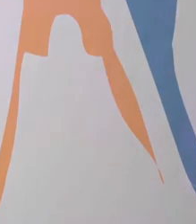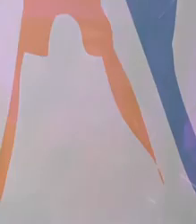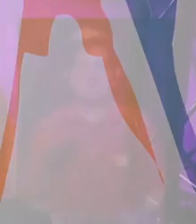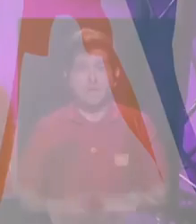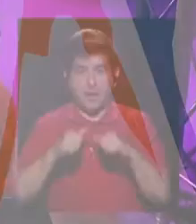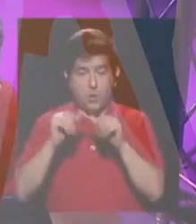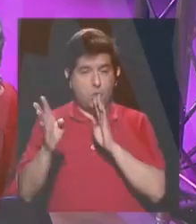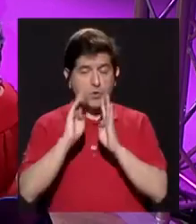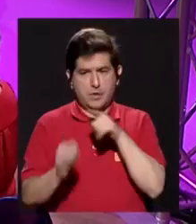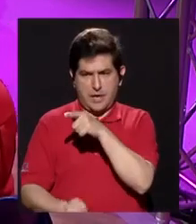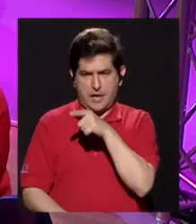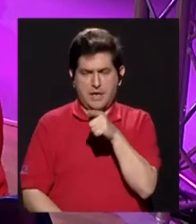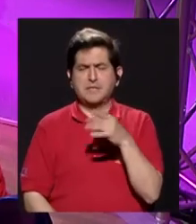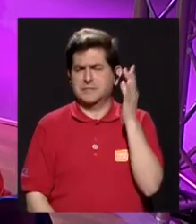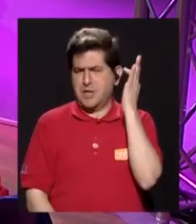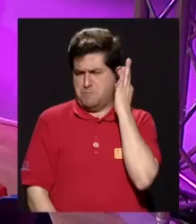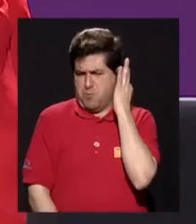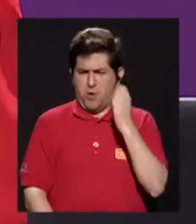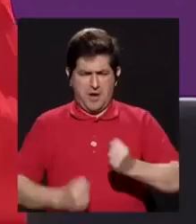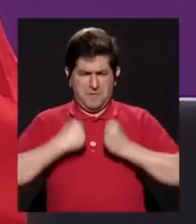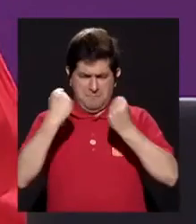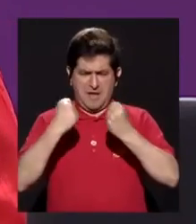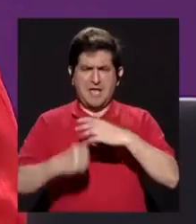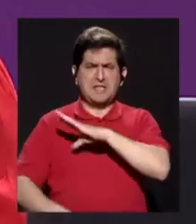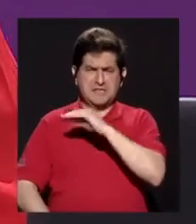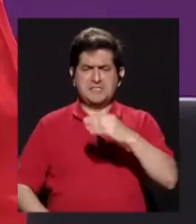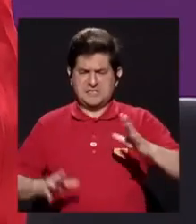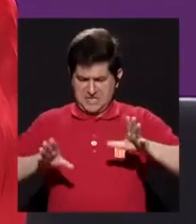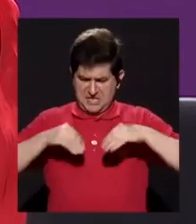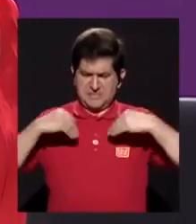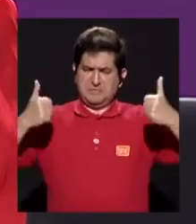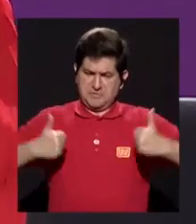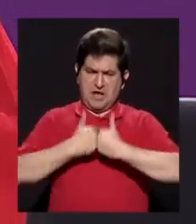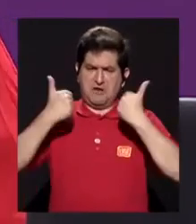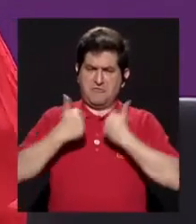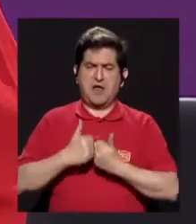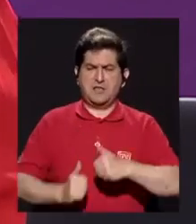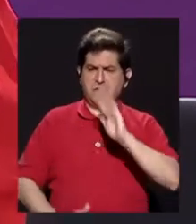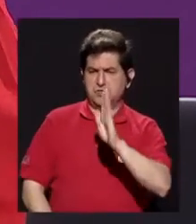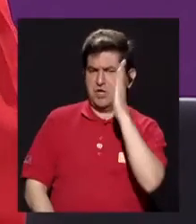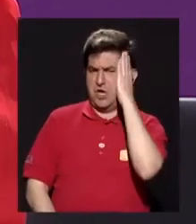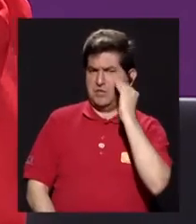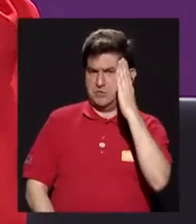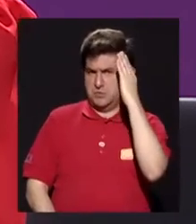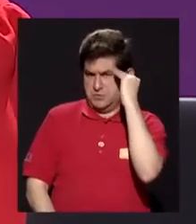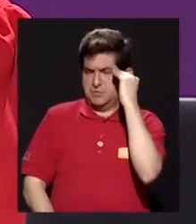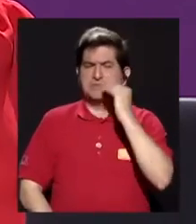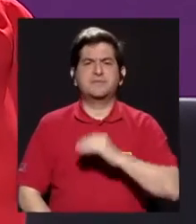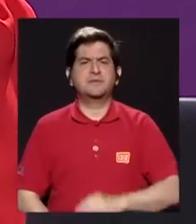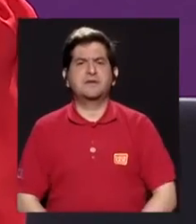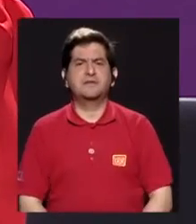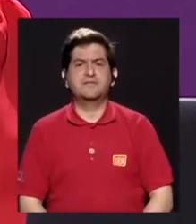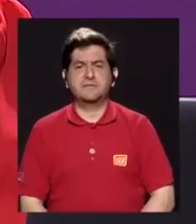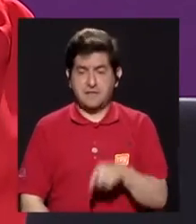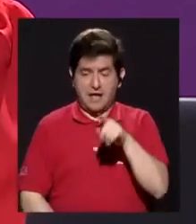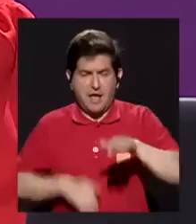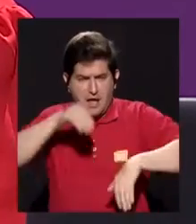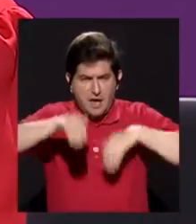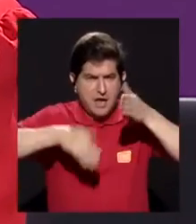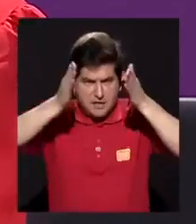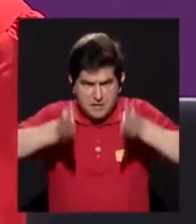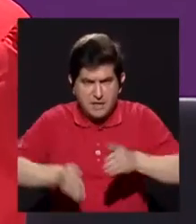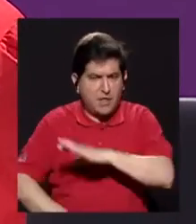Seguimos conversando con estas valientes y retadoras mujeres, ¿verdad? Sobre sus experiencias como